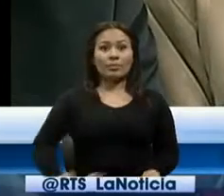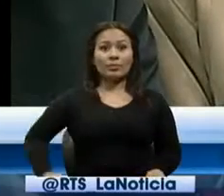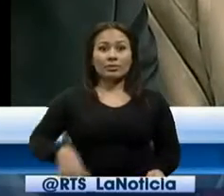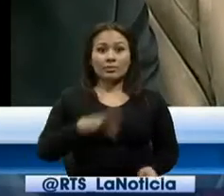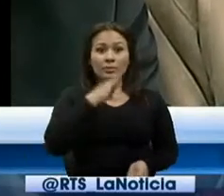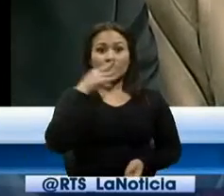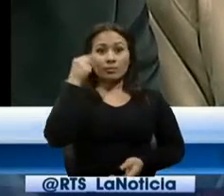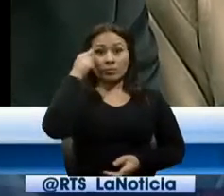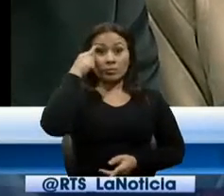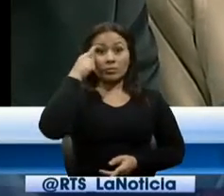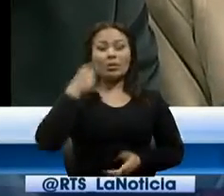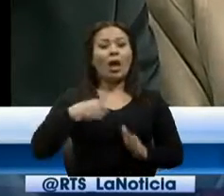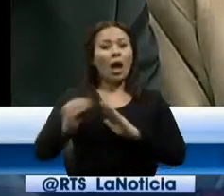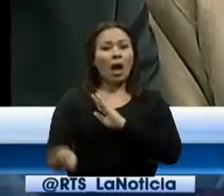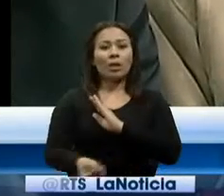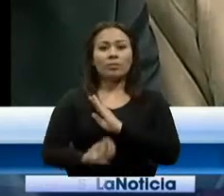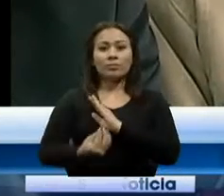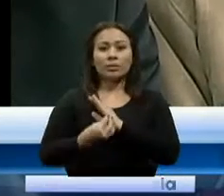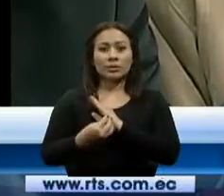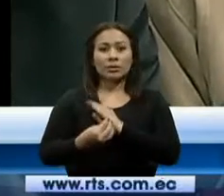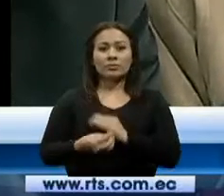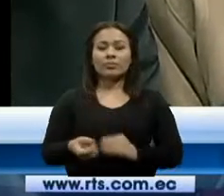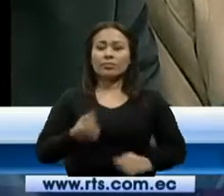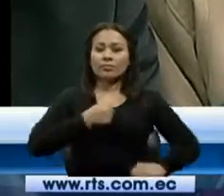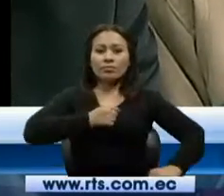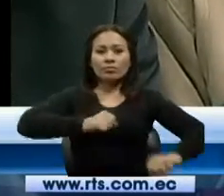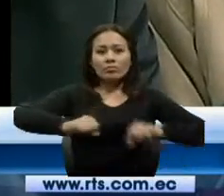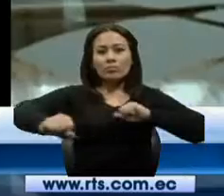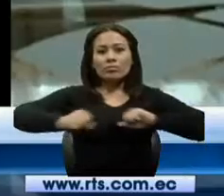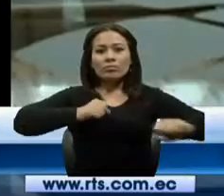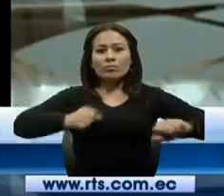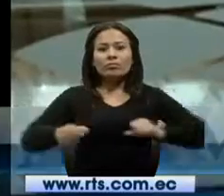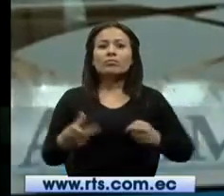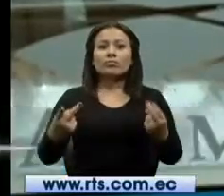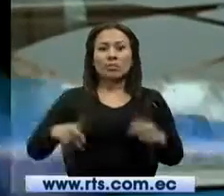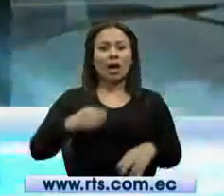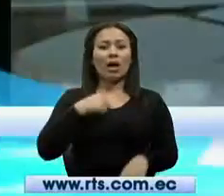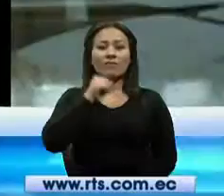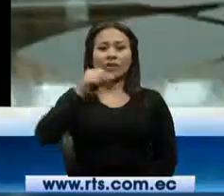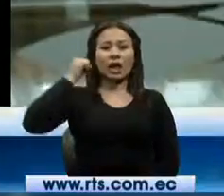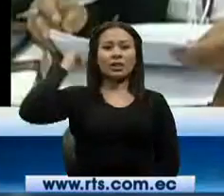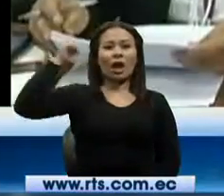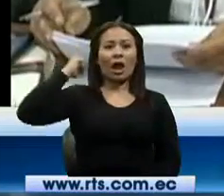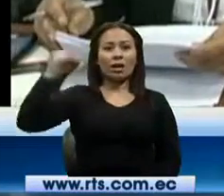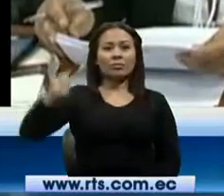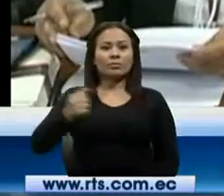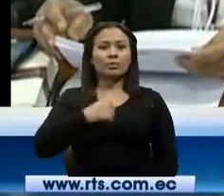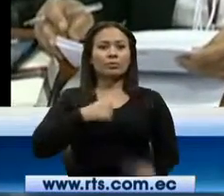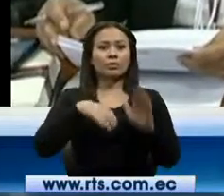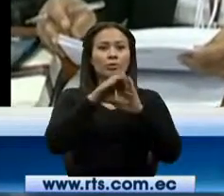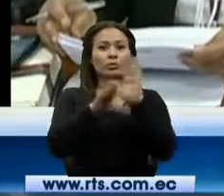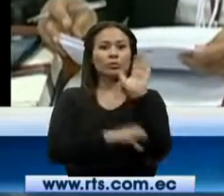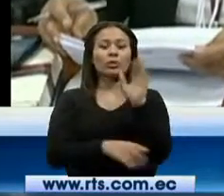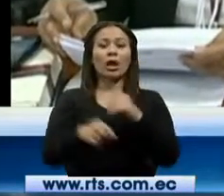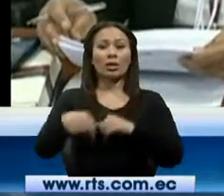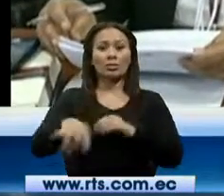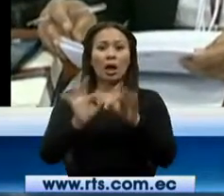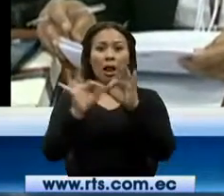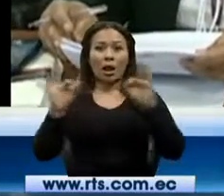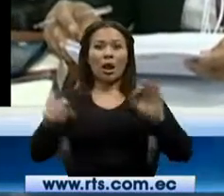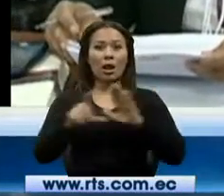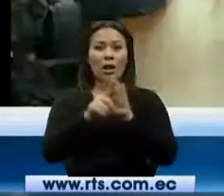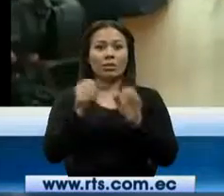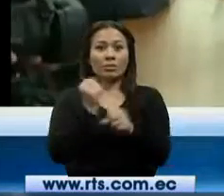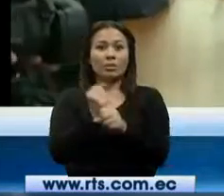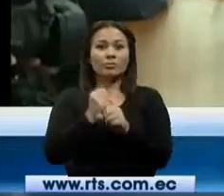se ha implementado y que ha vulnerado derechos constitucionales. Aseguran que la reforma al Código de Trabajo que analiza la Asamblea lo que